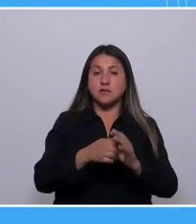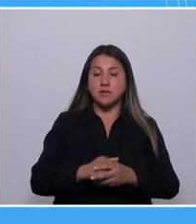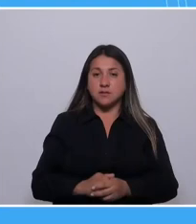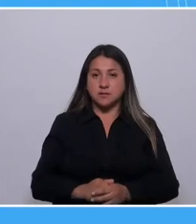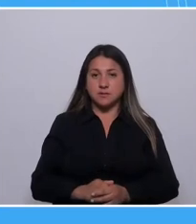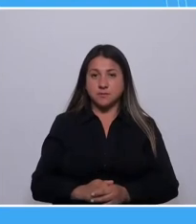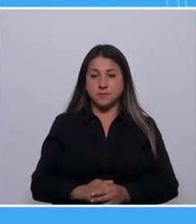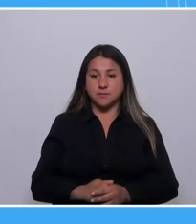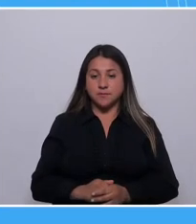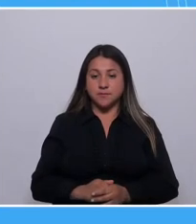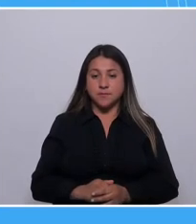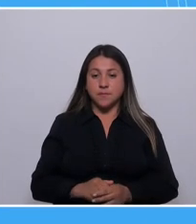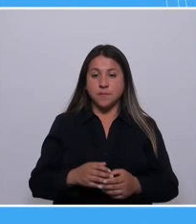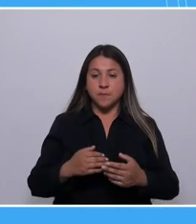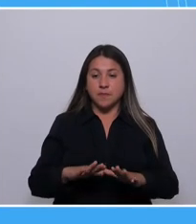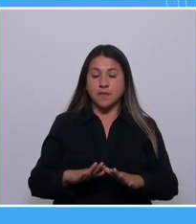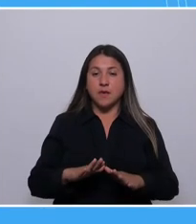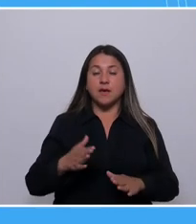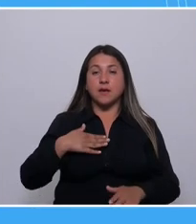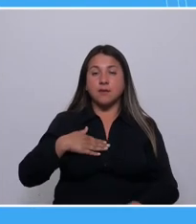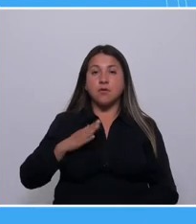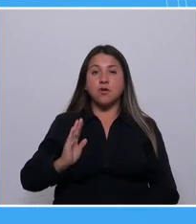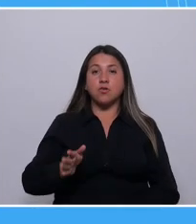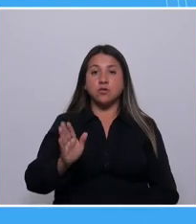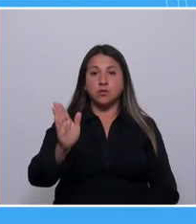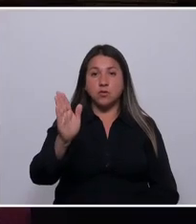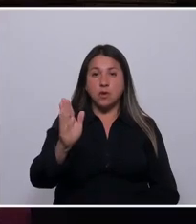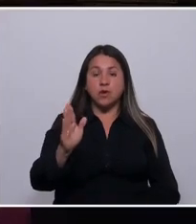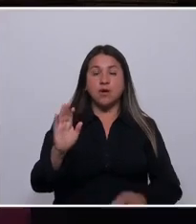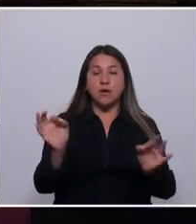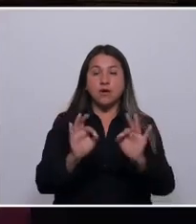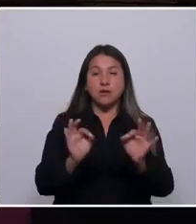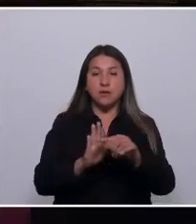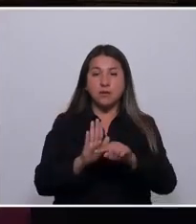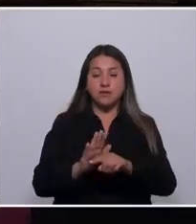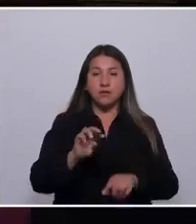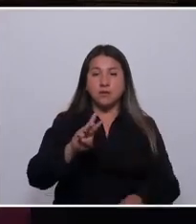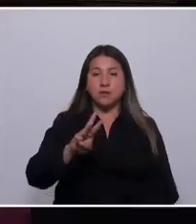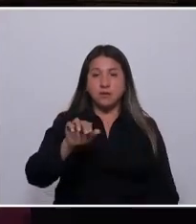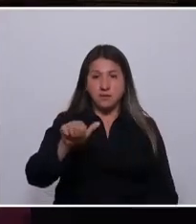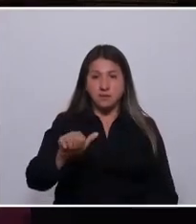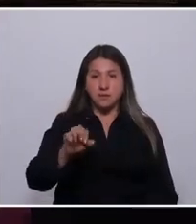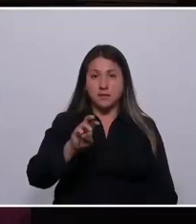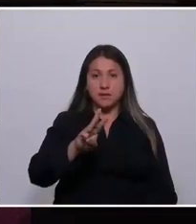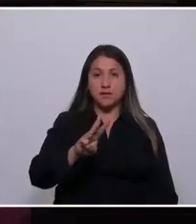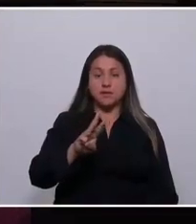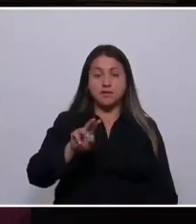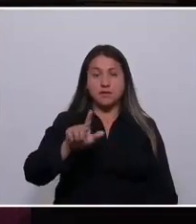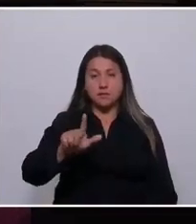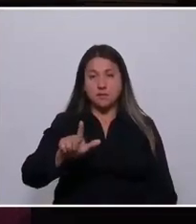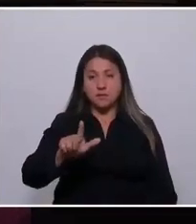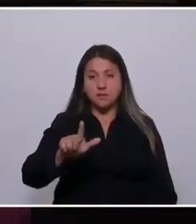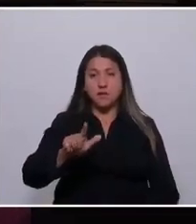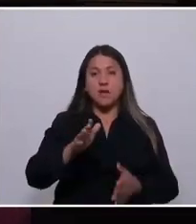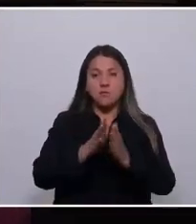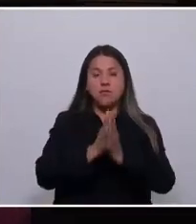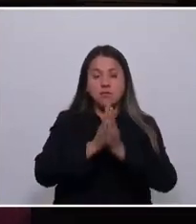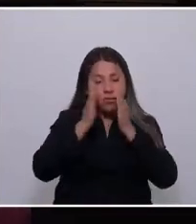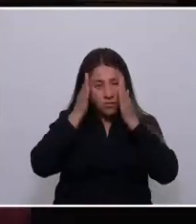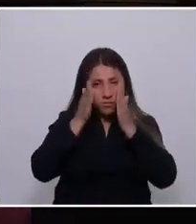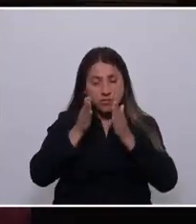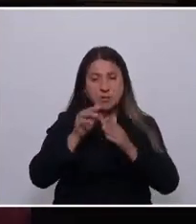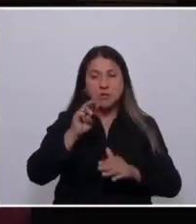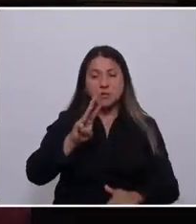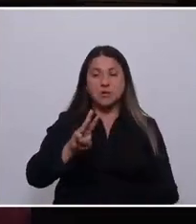Indicaciones 36. Vamos a continuar. Las indicaciones 36, 37. Concentrarse.